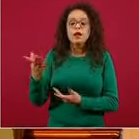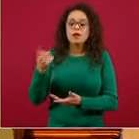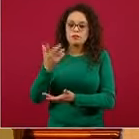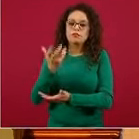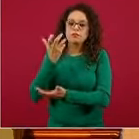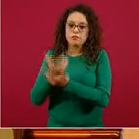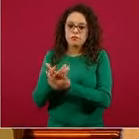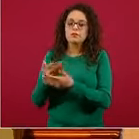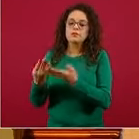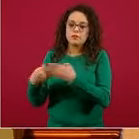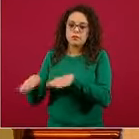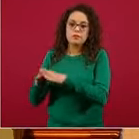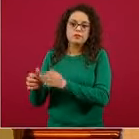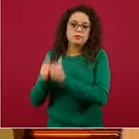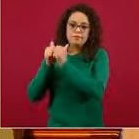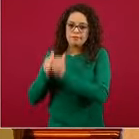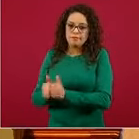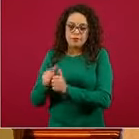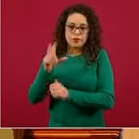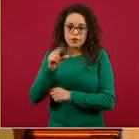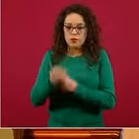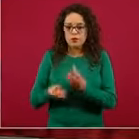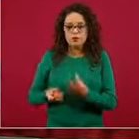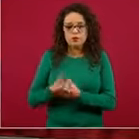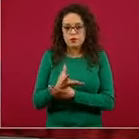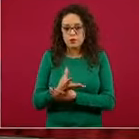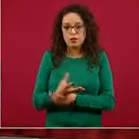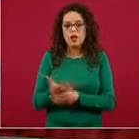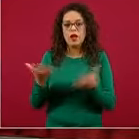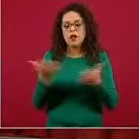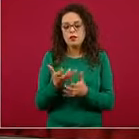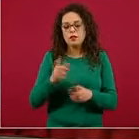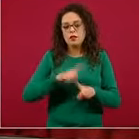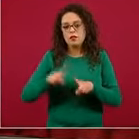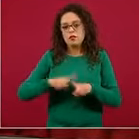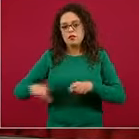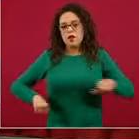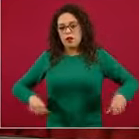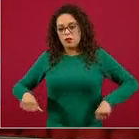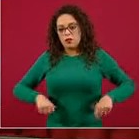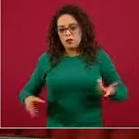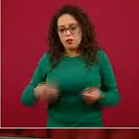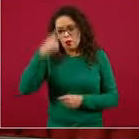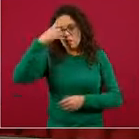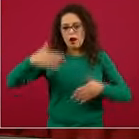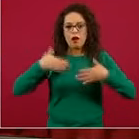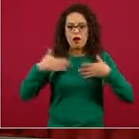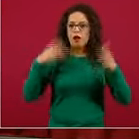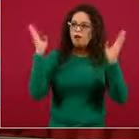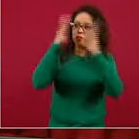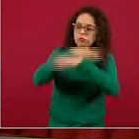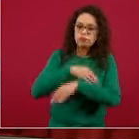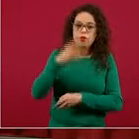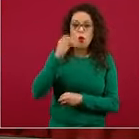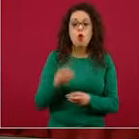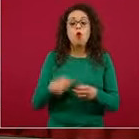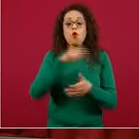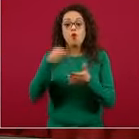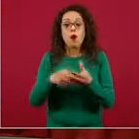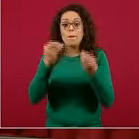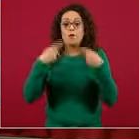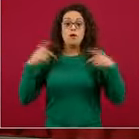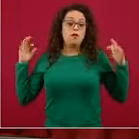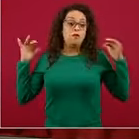mantenerse en casa, abstenerse de realizar actividades sociales o de gran congregación, porque esta es una de